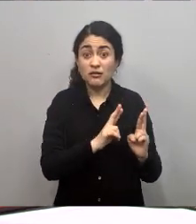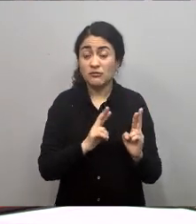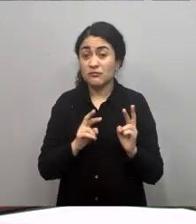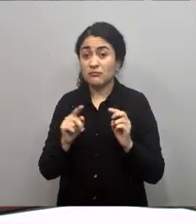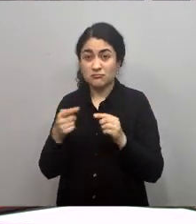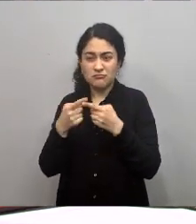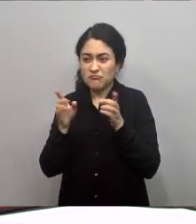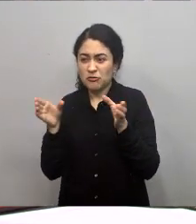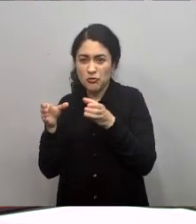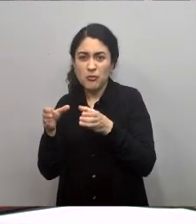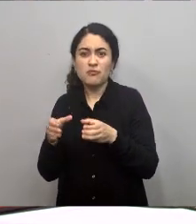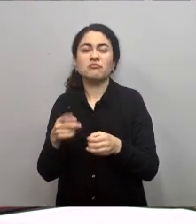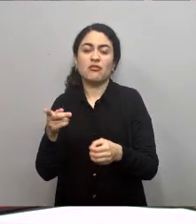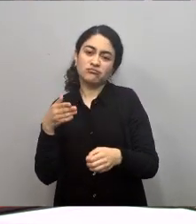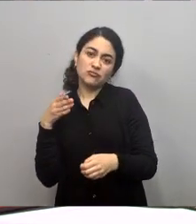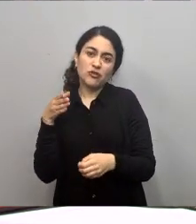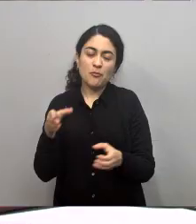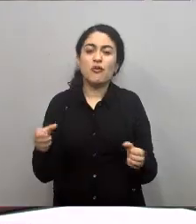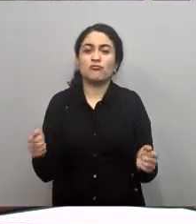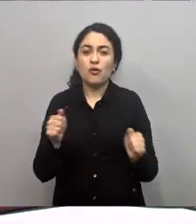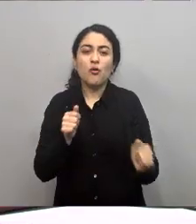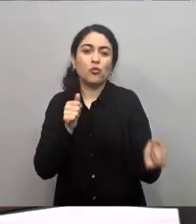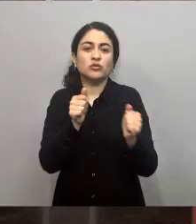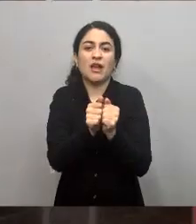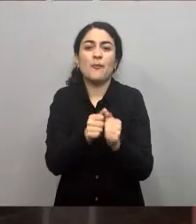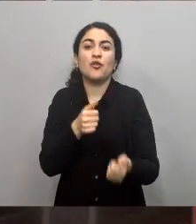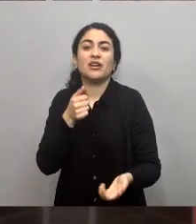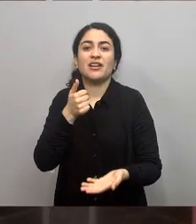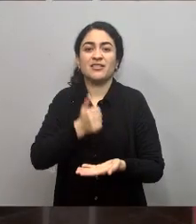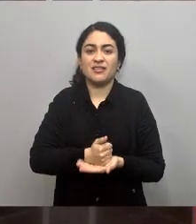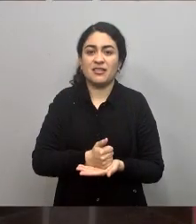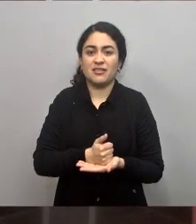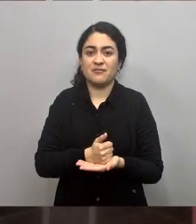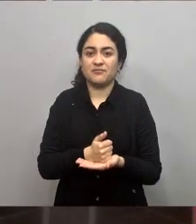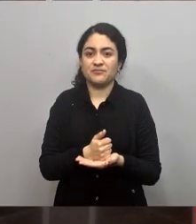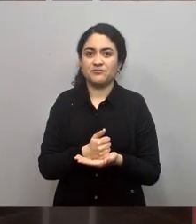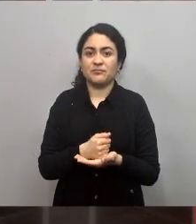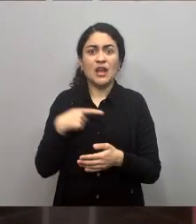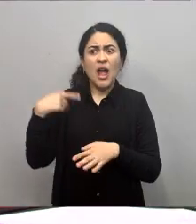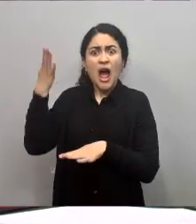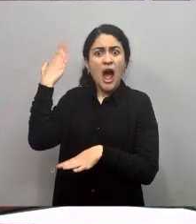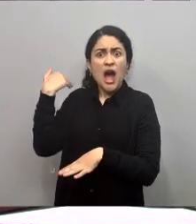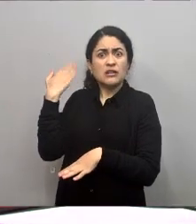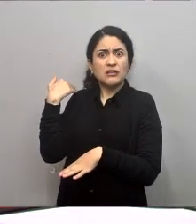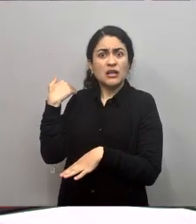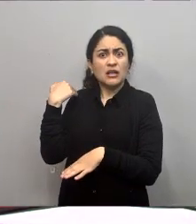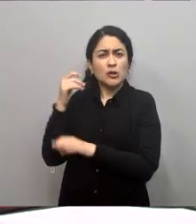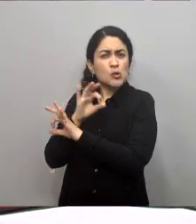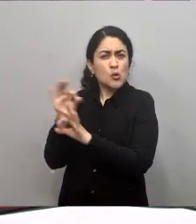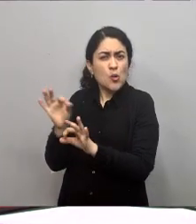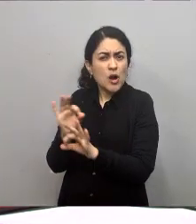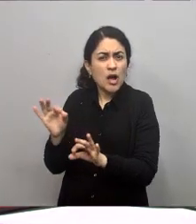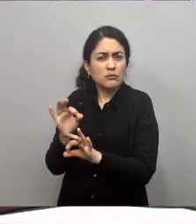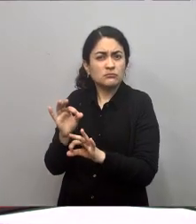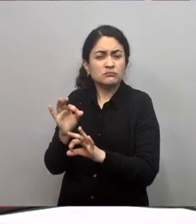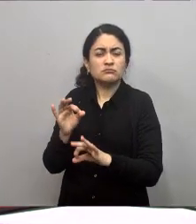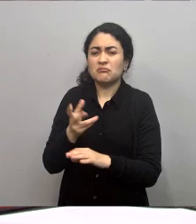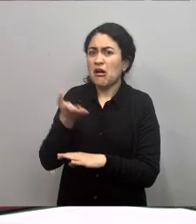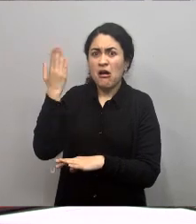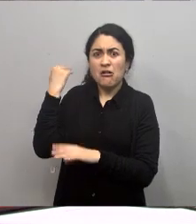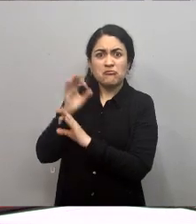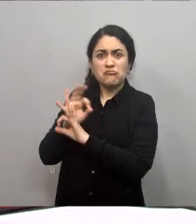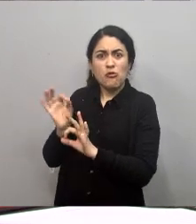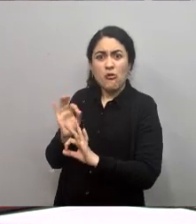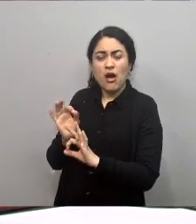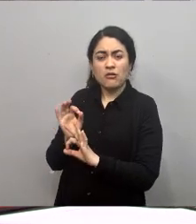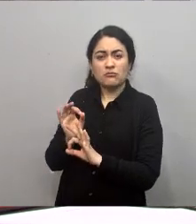de los partidos, ¿no?, con el intendente ¿Eso ocurría y con antes? el presidente del CORE. No, eso nunca había ocurrido. Eso nunca había ocurrido. O sea,